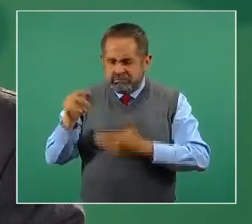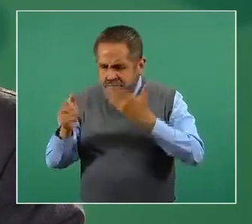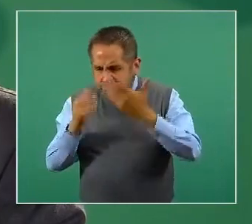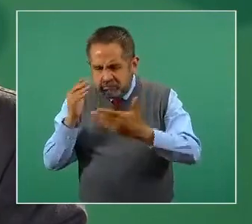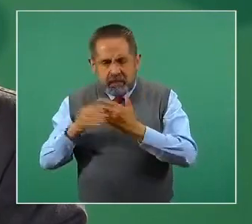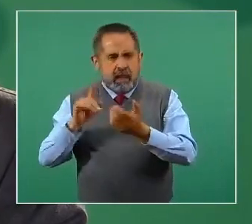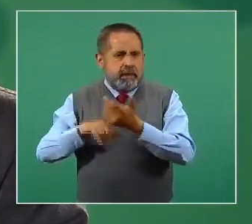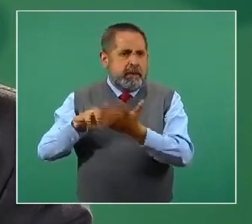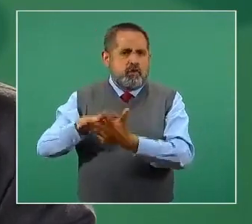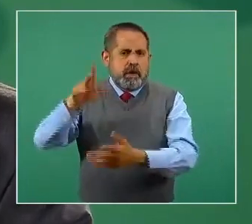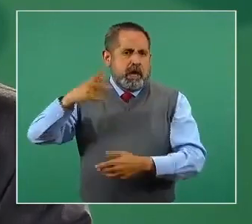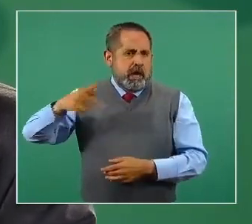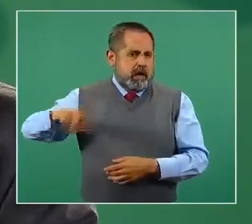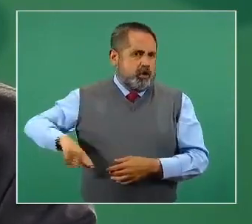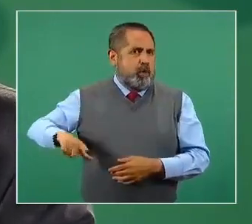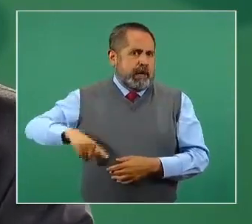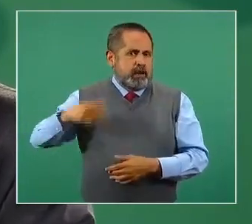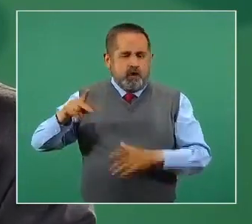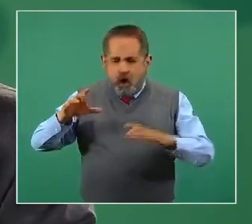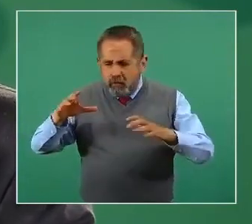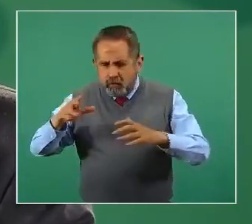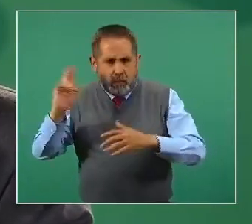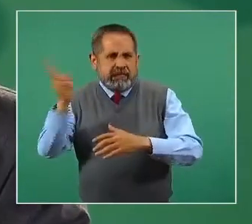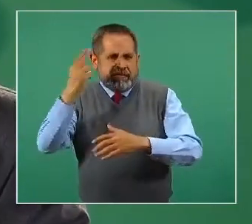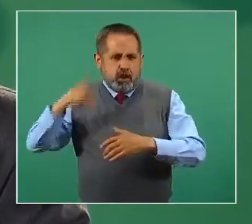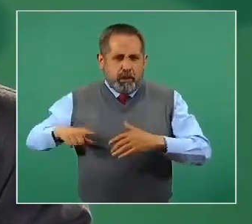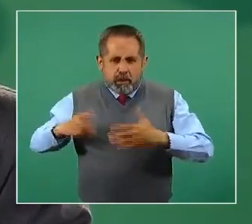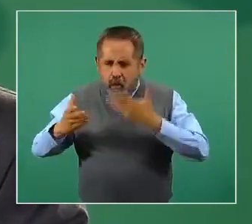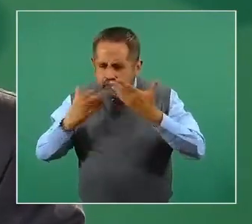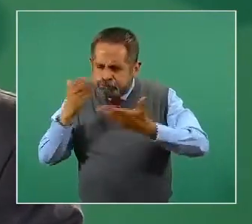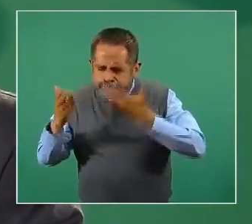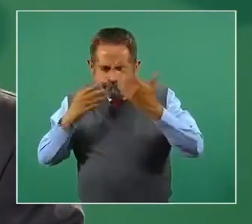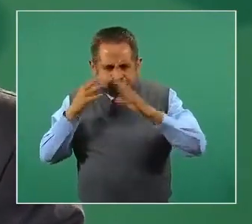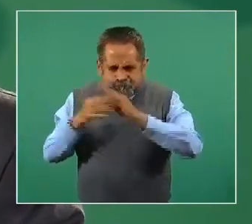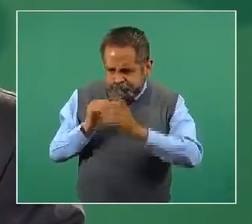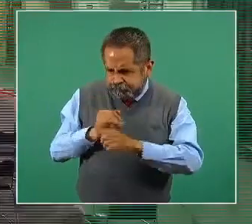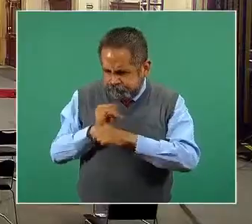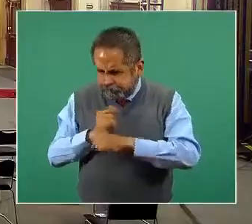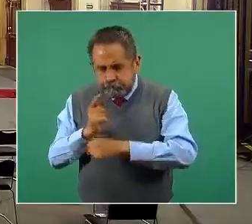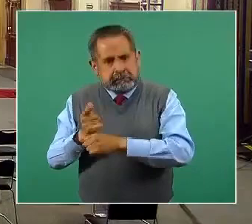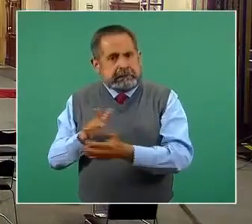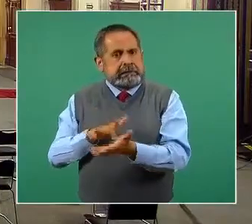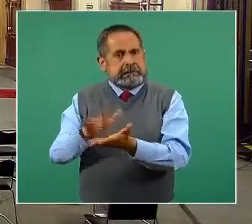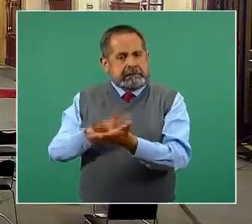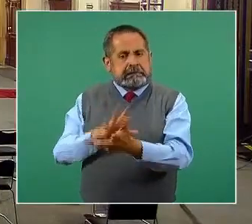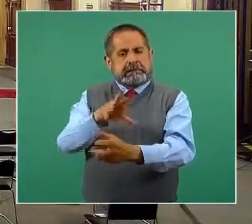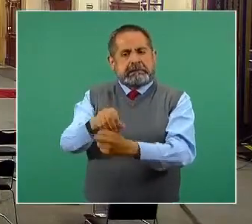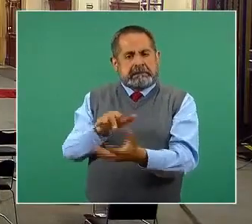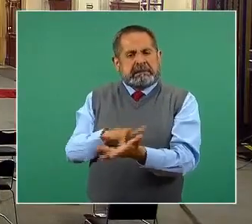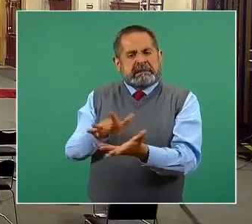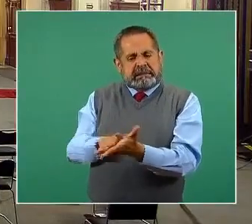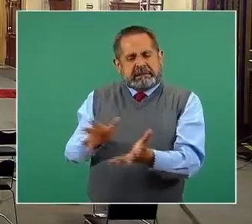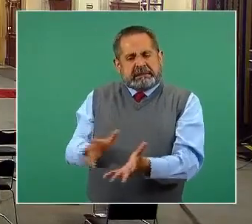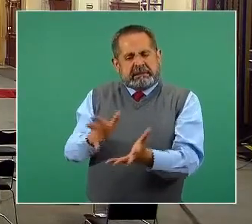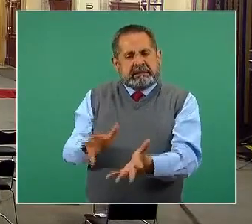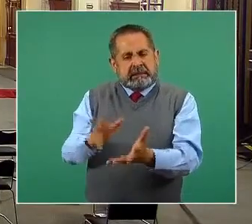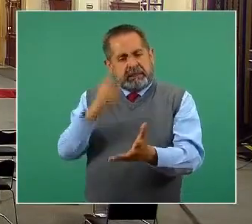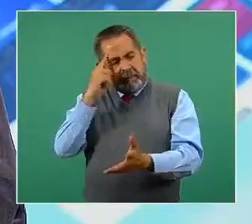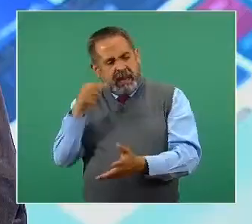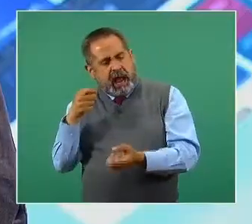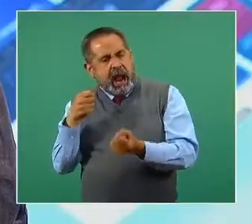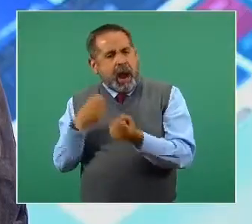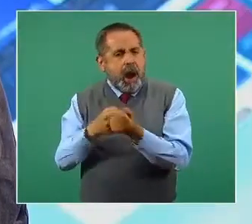mayormente públicas, que han estado apoyando este proyecto estratégico de revitalización